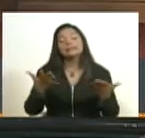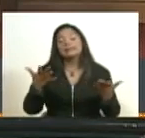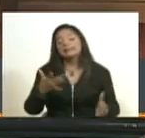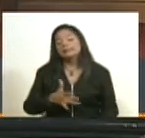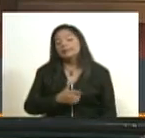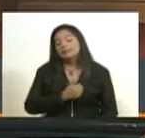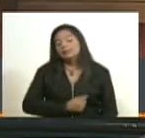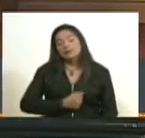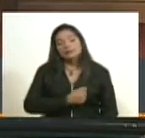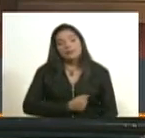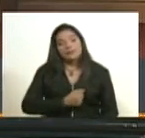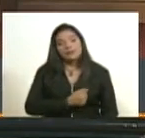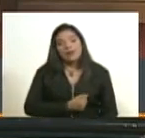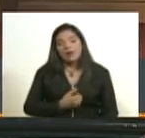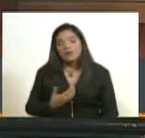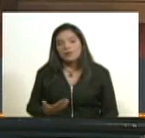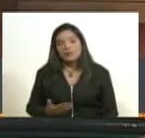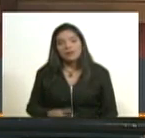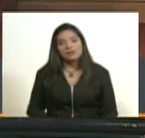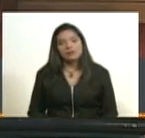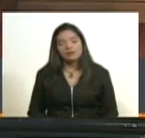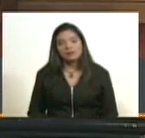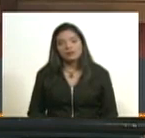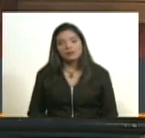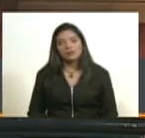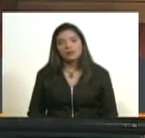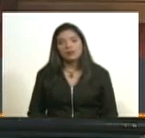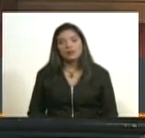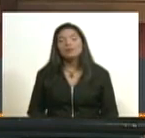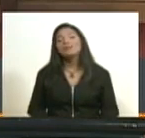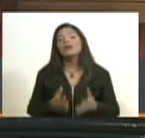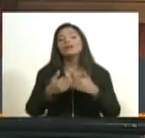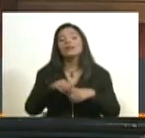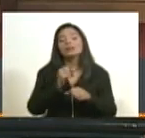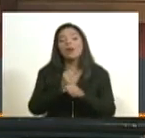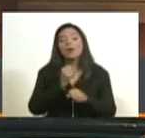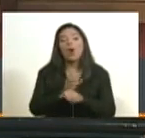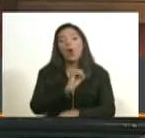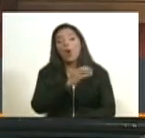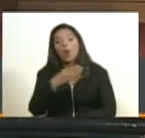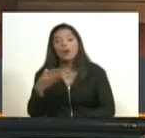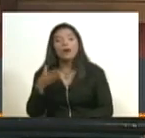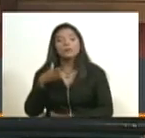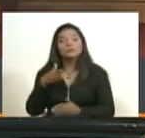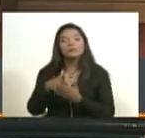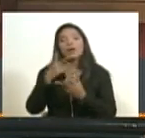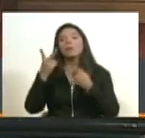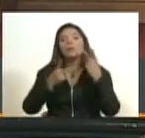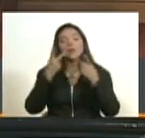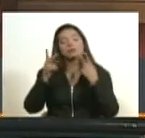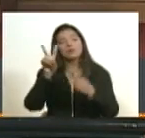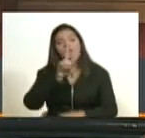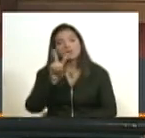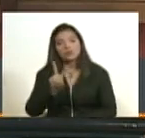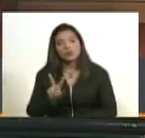lamentablemente, desde la administración Obama, que fracasó en su política hacia Venezuela.